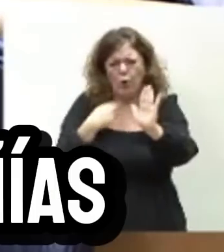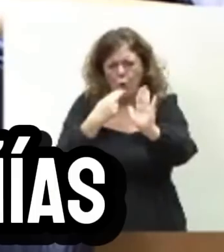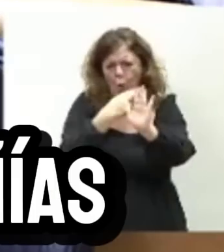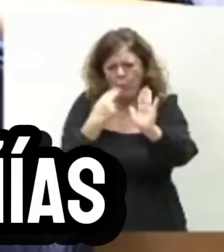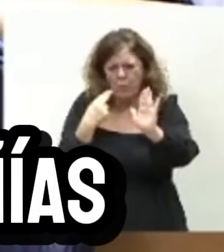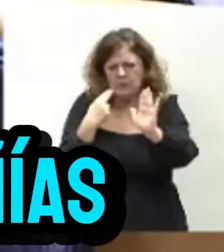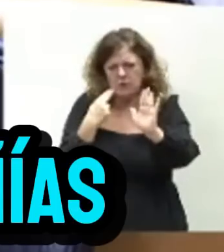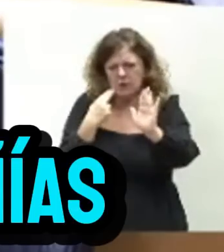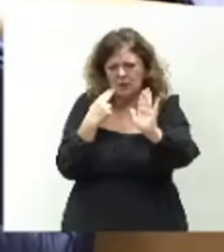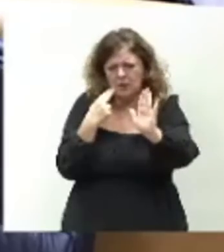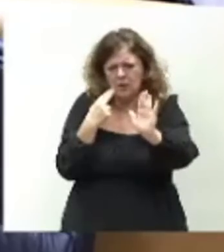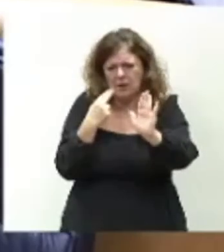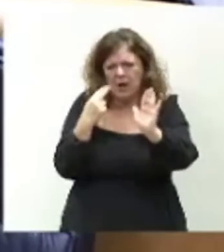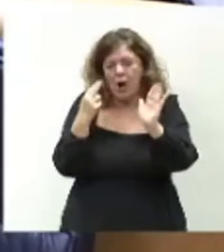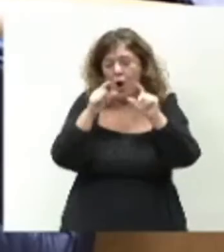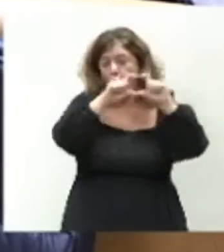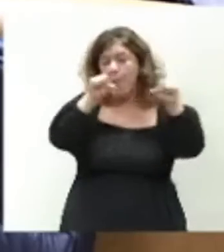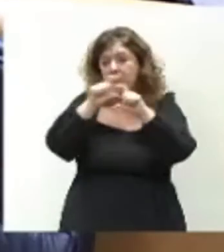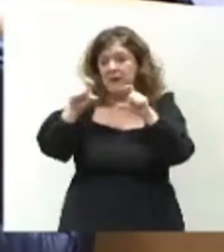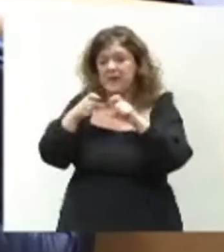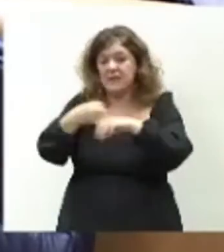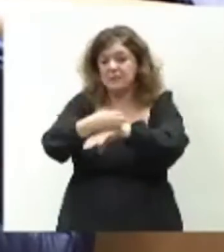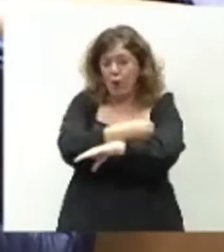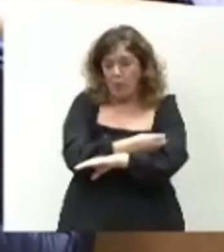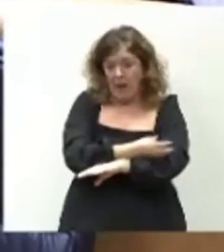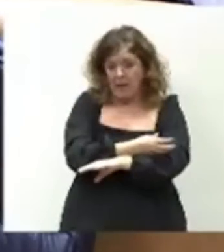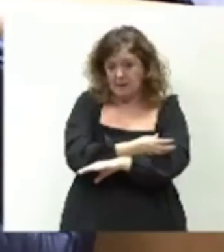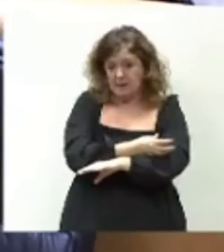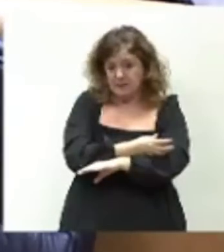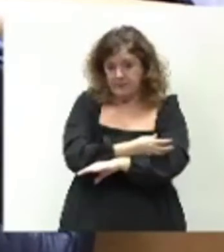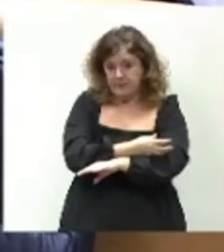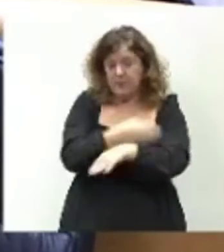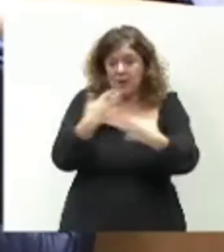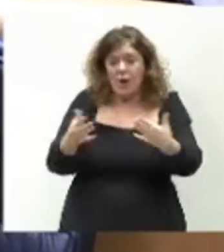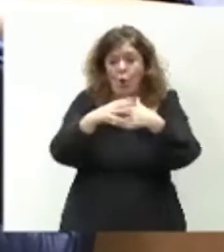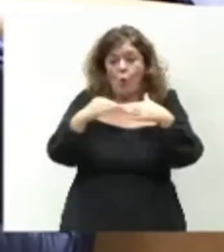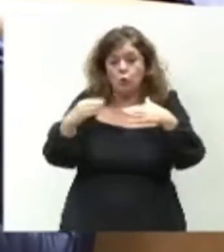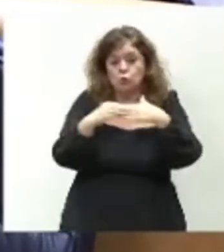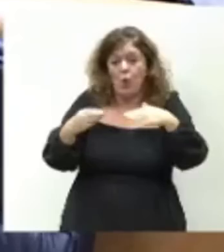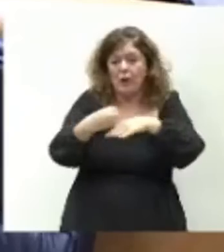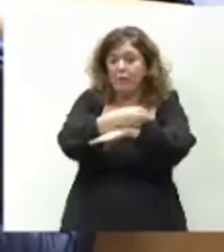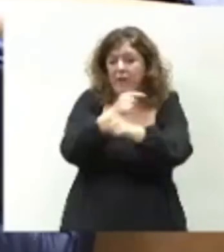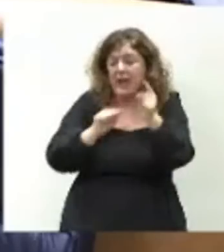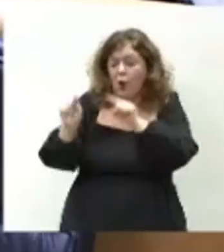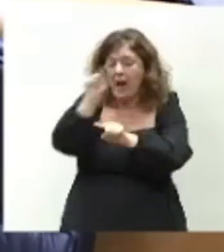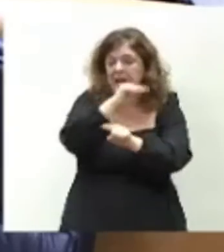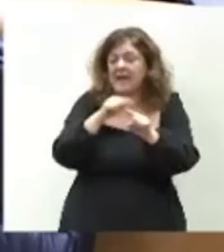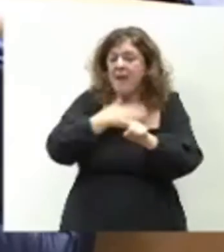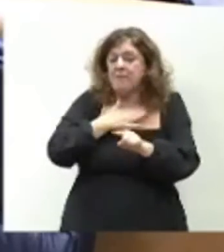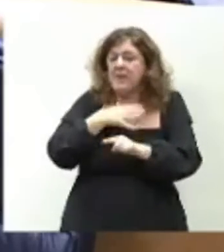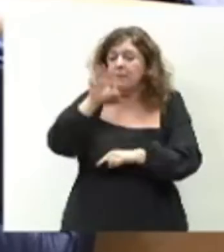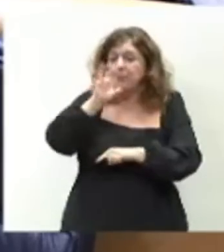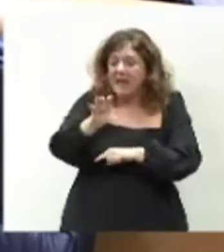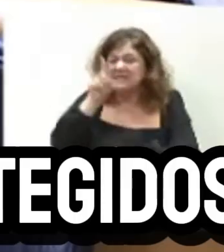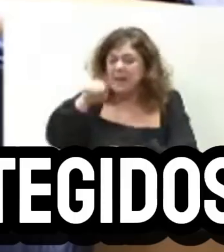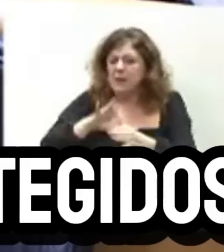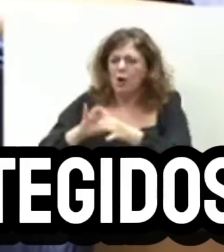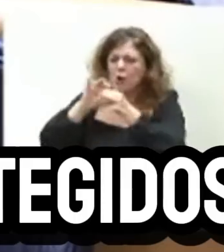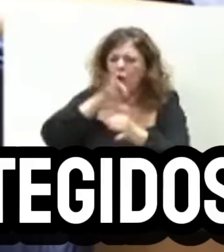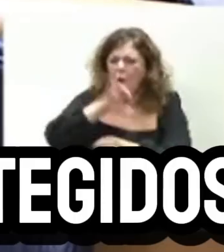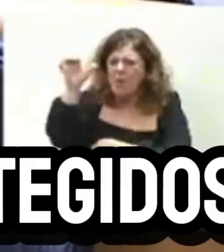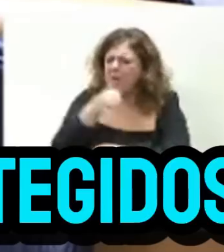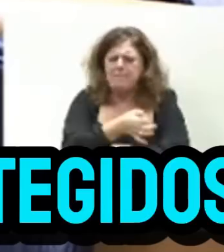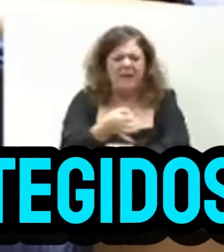que tienen adquiridas las compañías ferroviarias. Por tanto, los usuarios de ferrocarril en nuestro país y en la Unión Europea